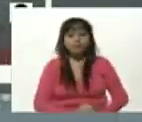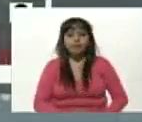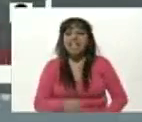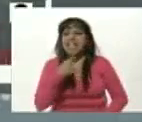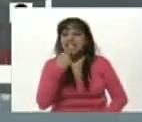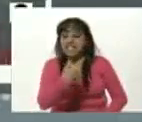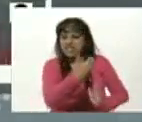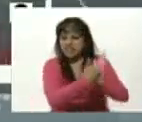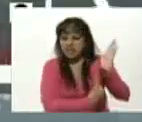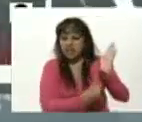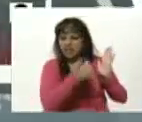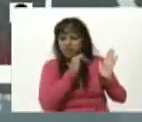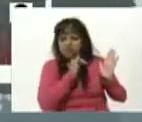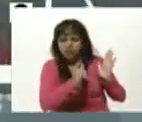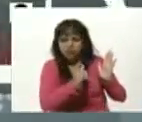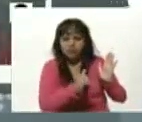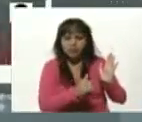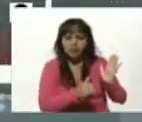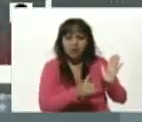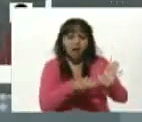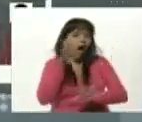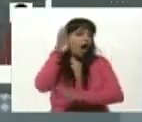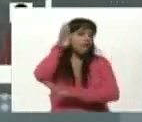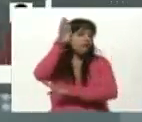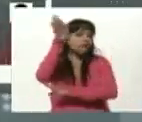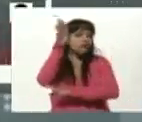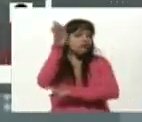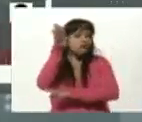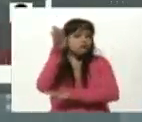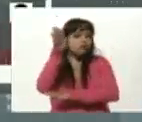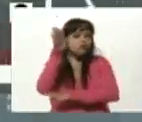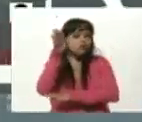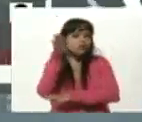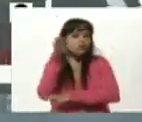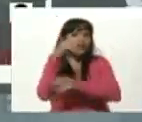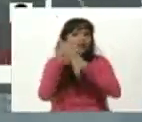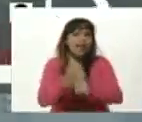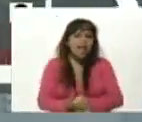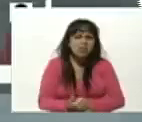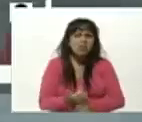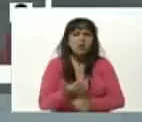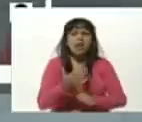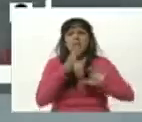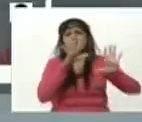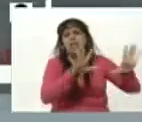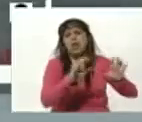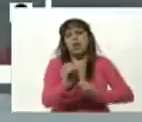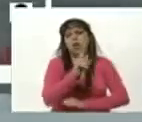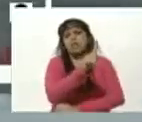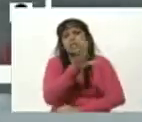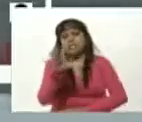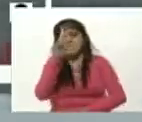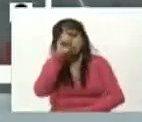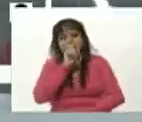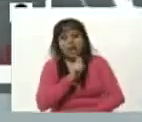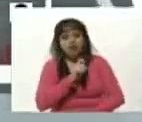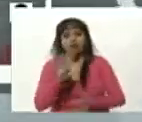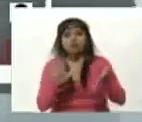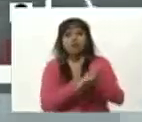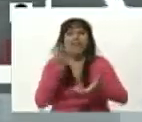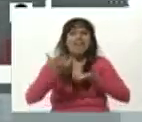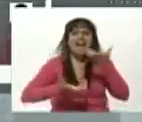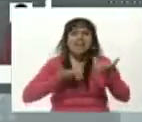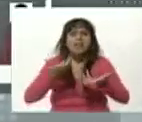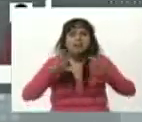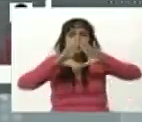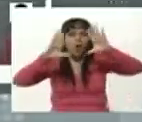Dicen que las proyecciones que se estaban estimando hace 10, 15 años de calentamiento